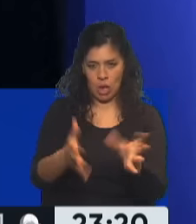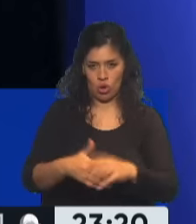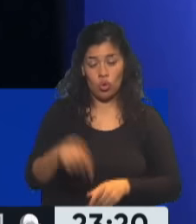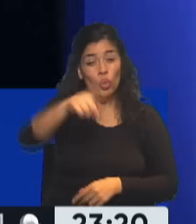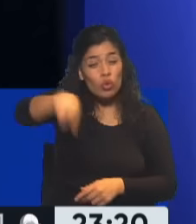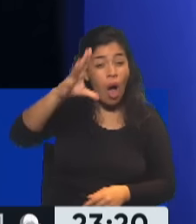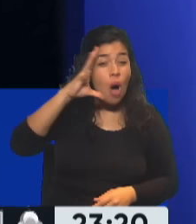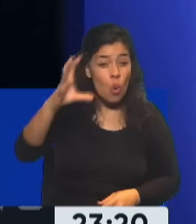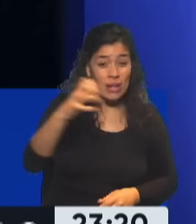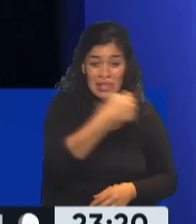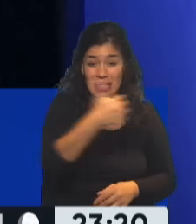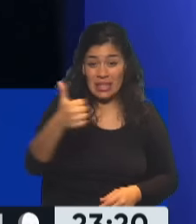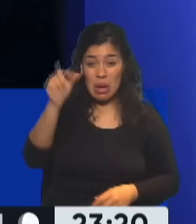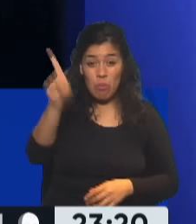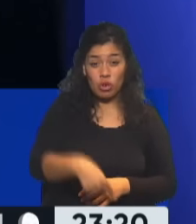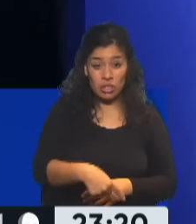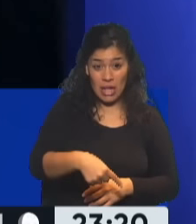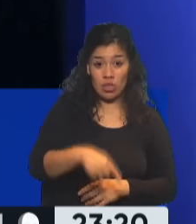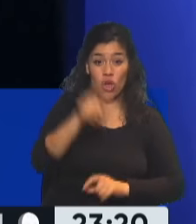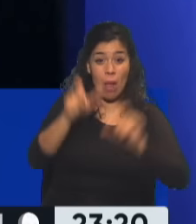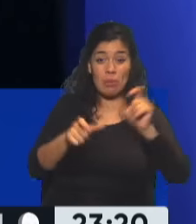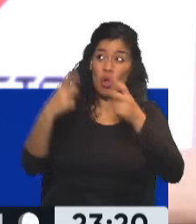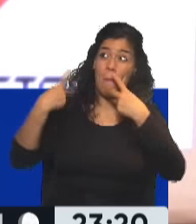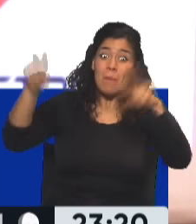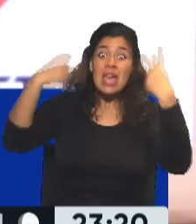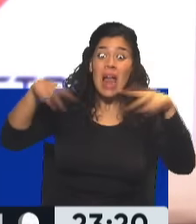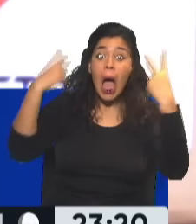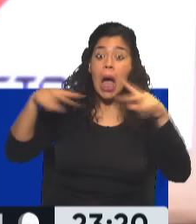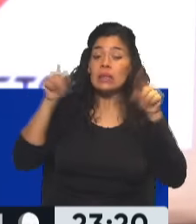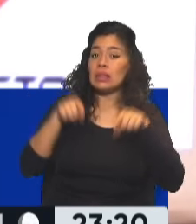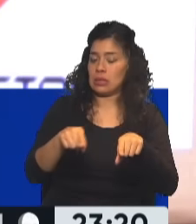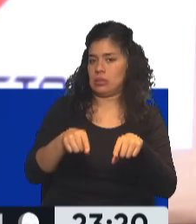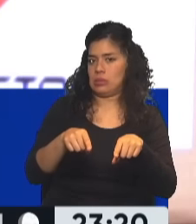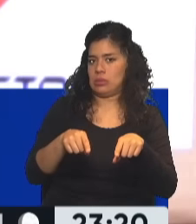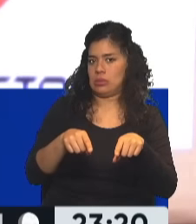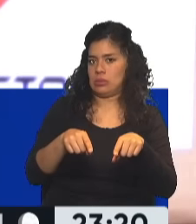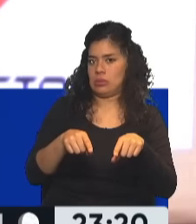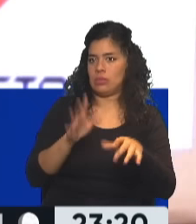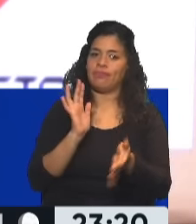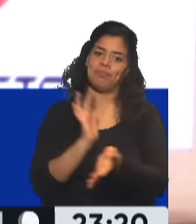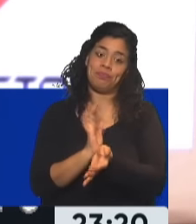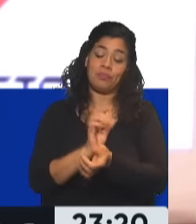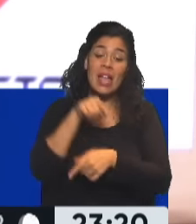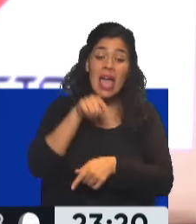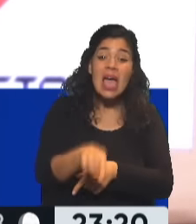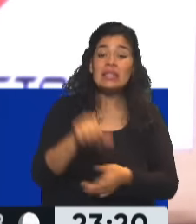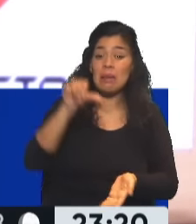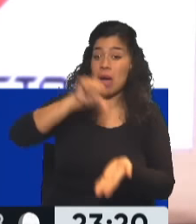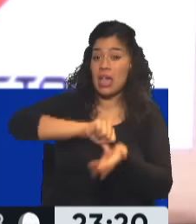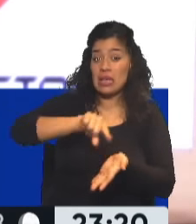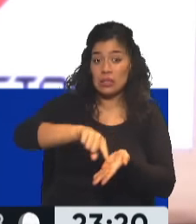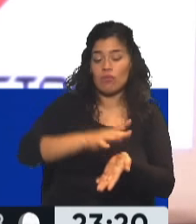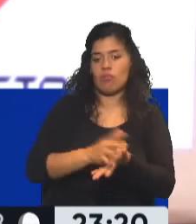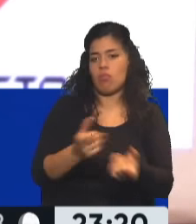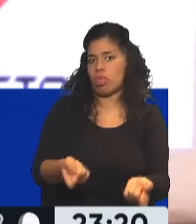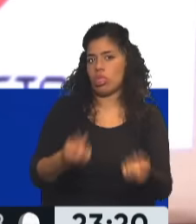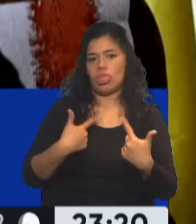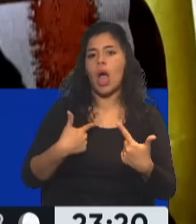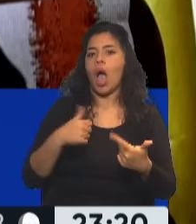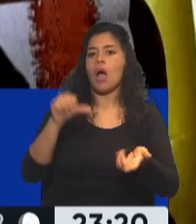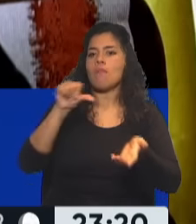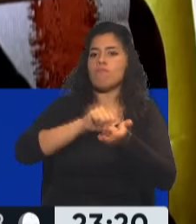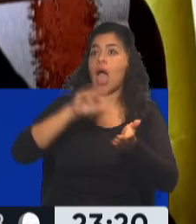a la semana pasada de los migrantes. O sea que ese país aporta una cuota importante de personas al